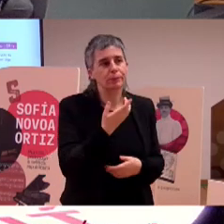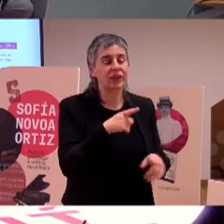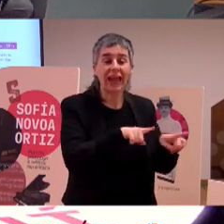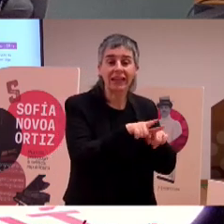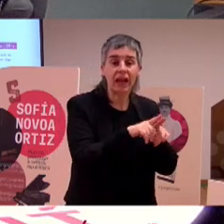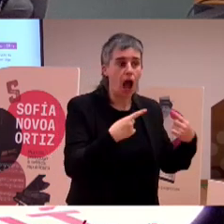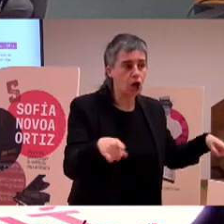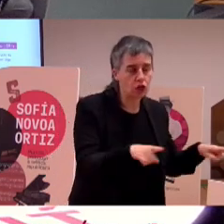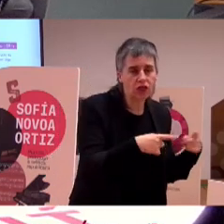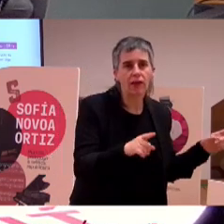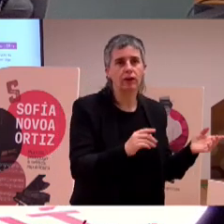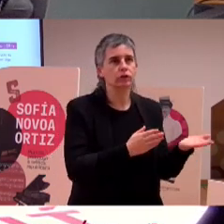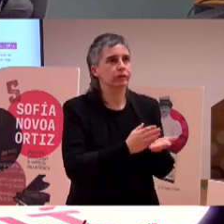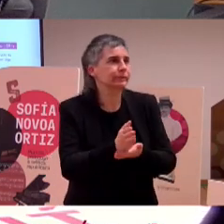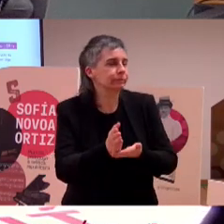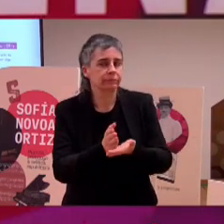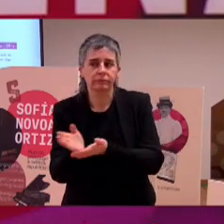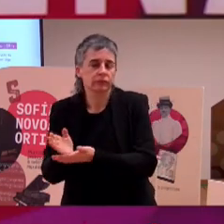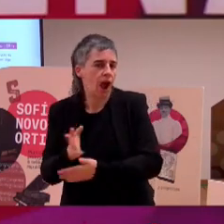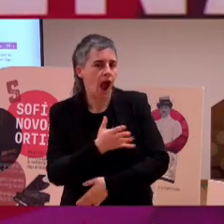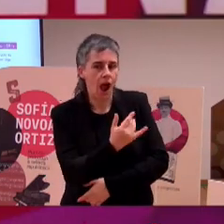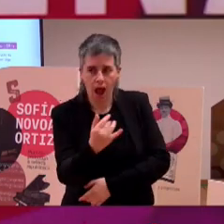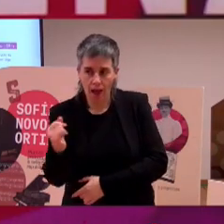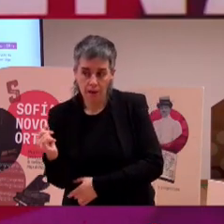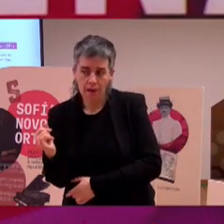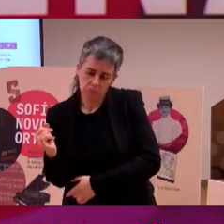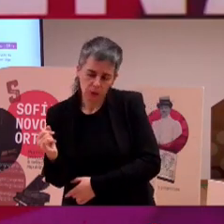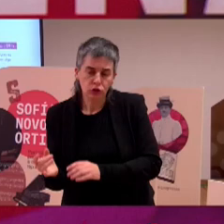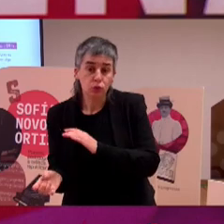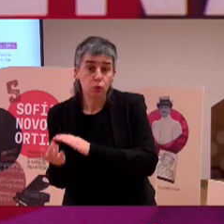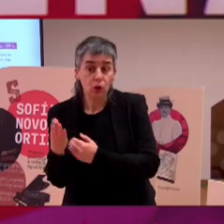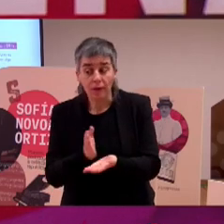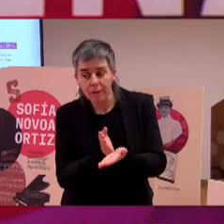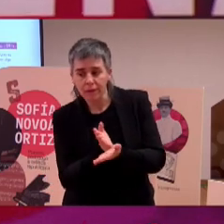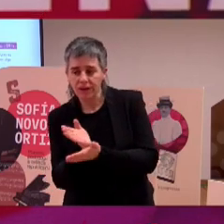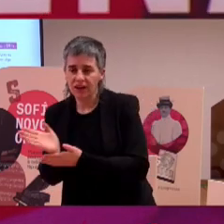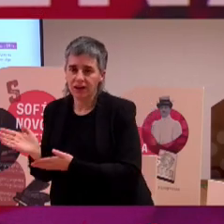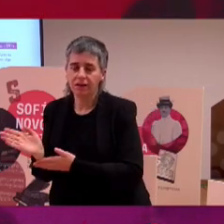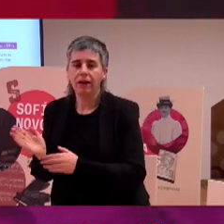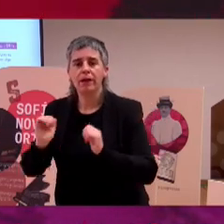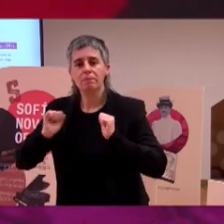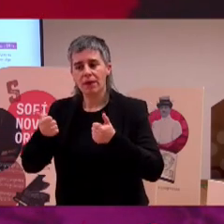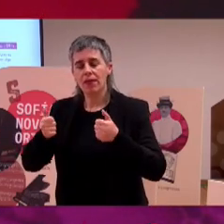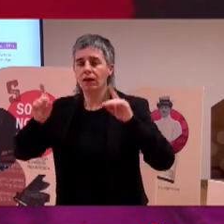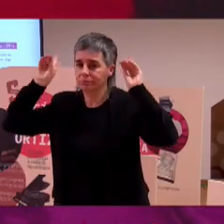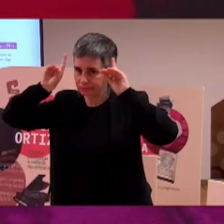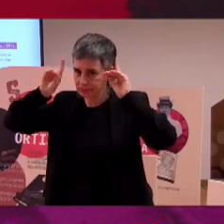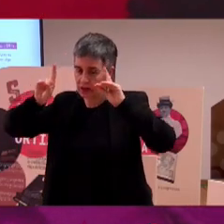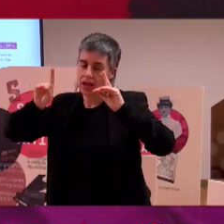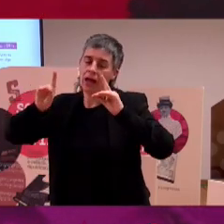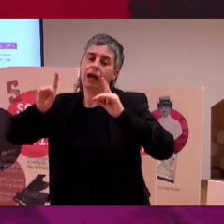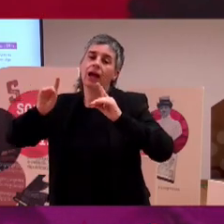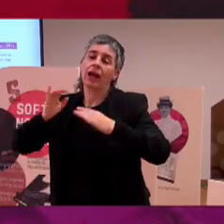e outras cousas, pero surxelle a posibilidade de dar clase no Instituto Escuela. Eso